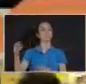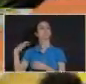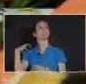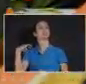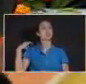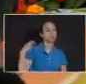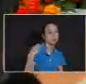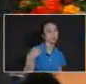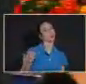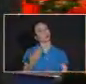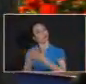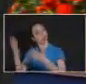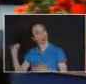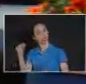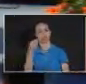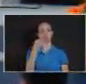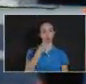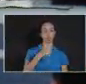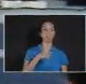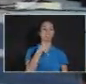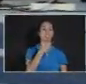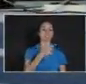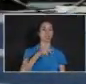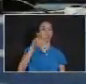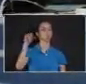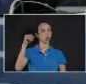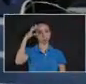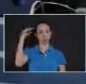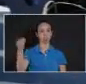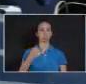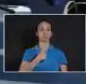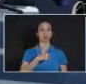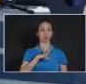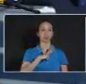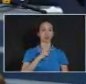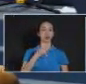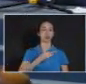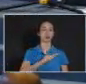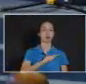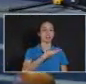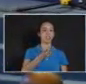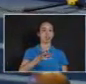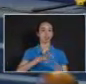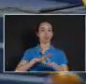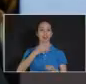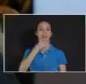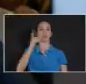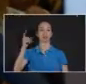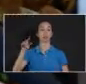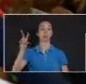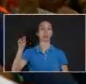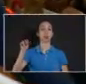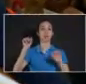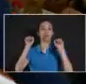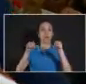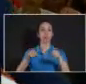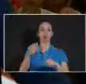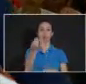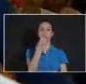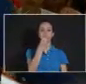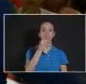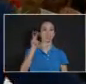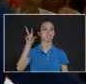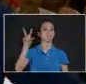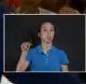comer. Y entonces él le dice: no, porque yo tengo una orden de parte de Dios, que no puedo comer ni beber